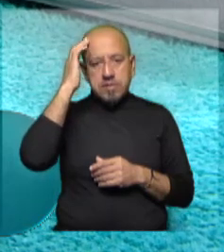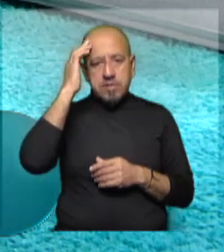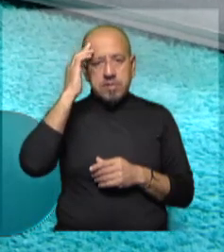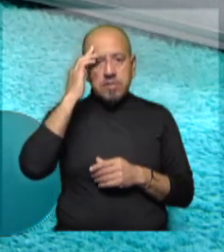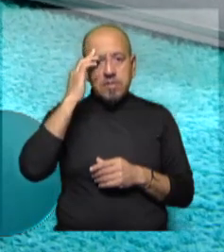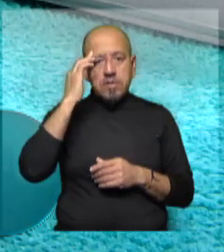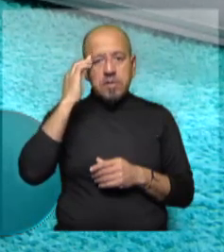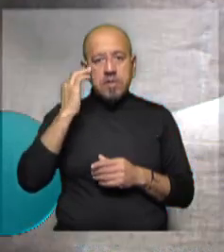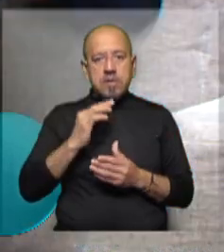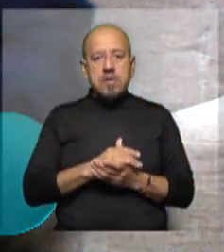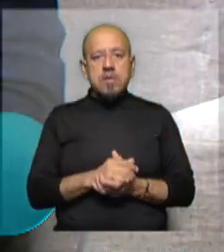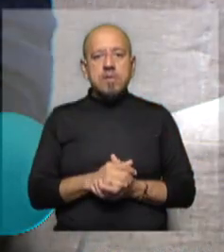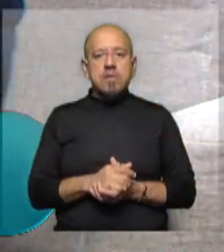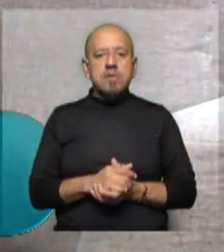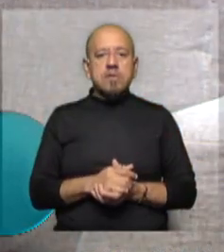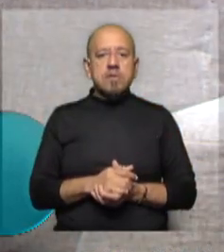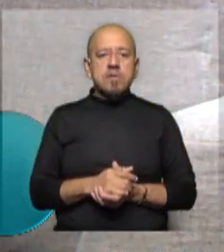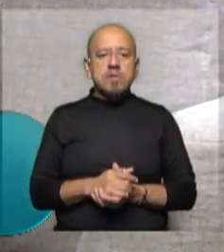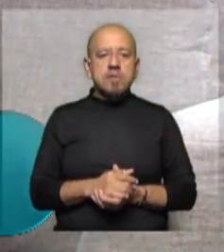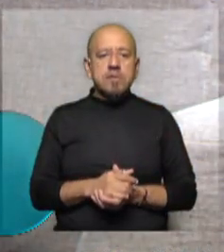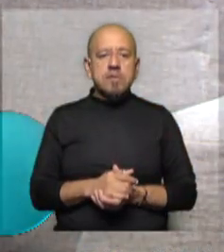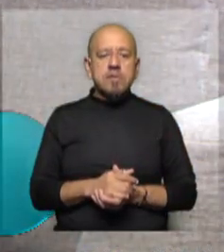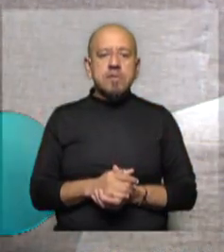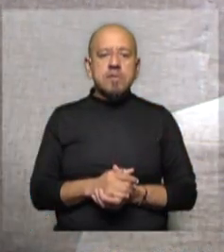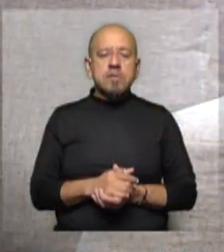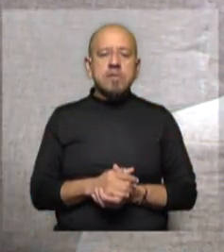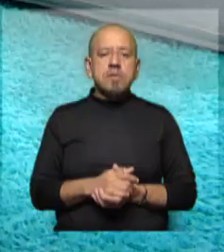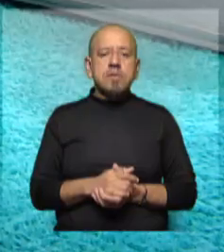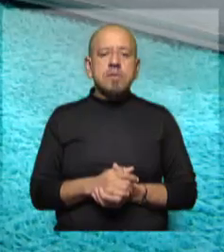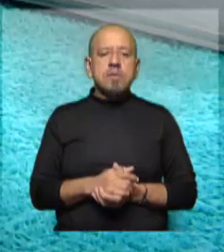Muchas gracias. Muchas gracias. Yo los voy a abandonar, los dejo.